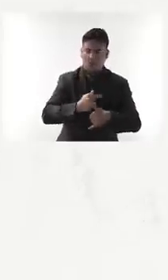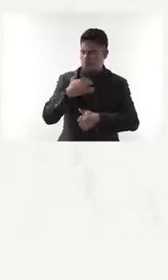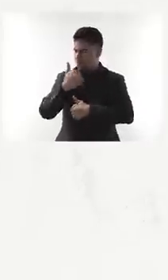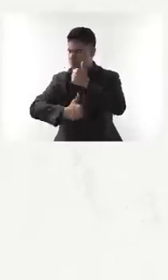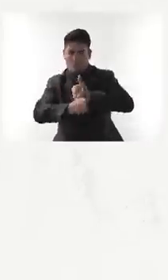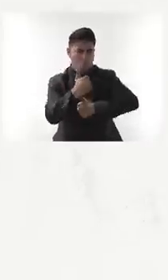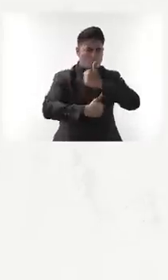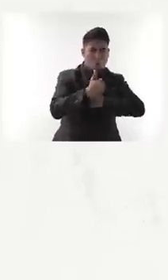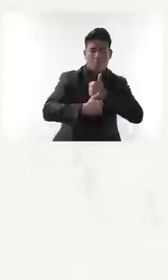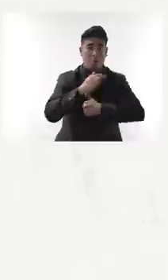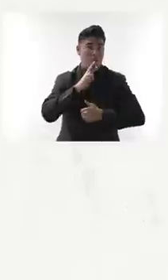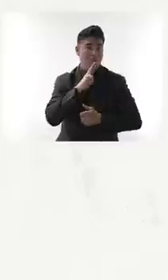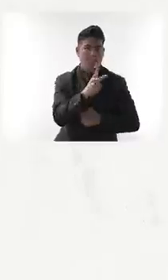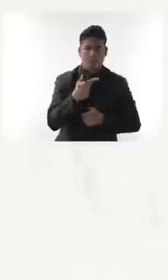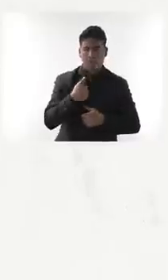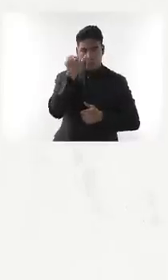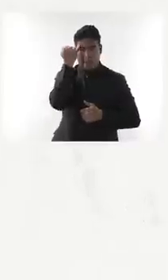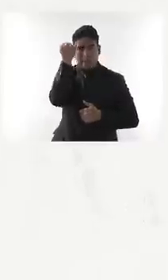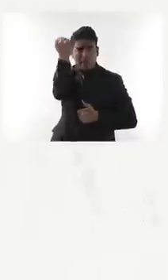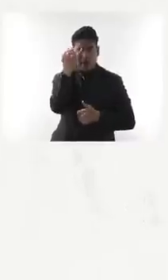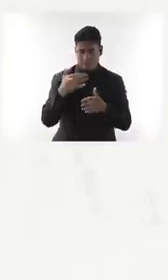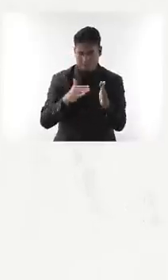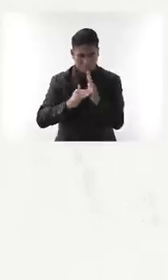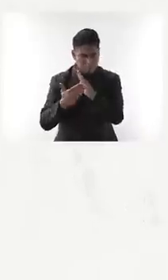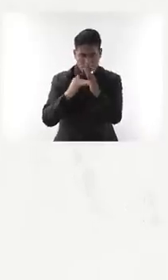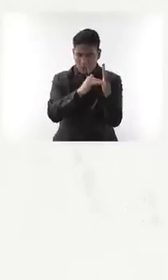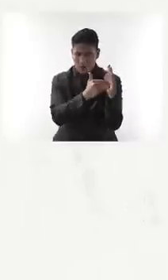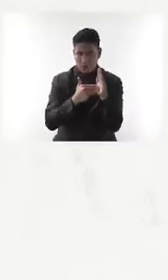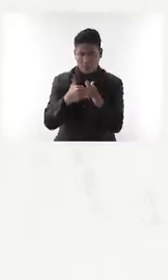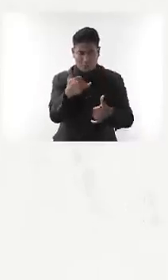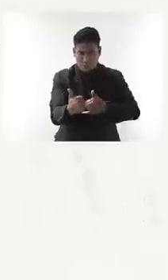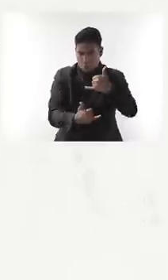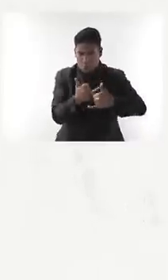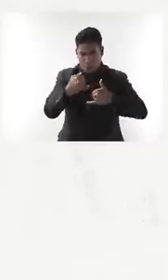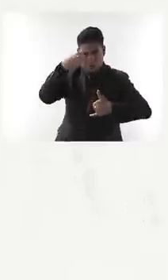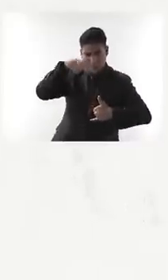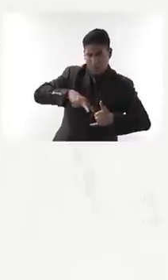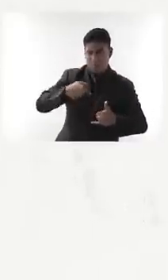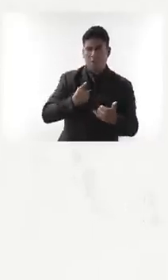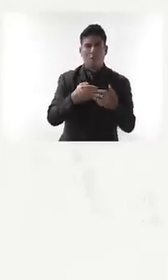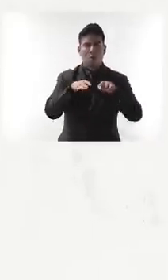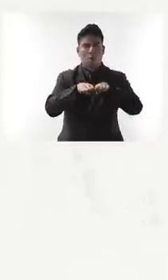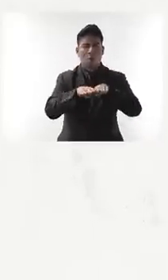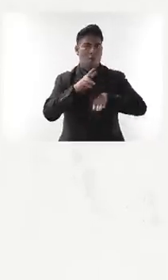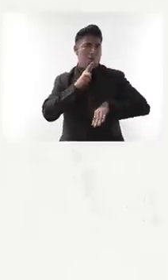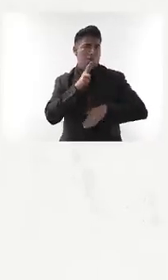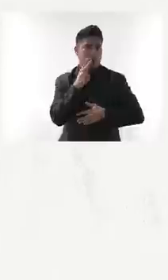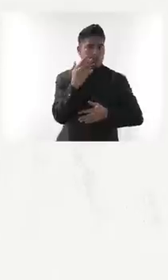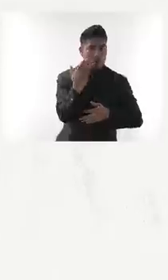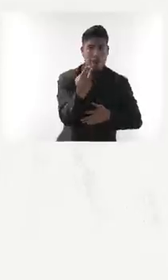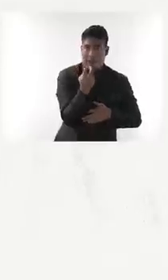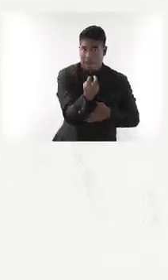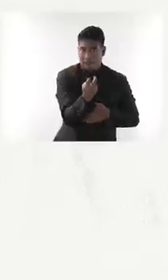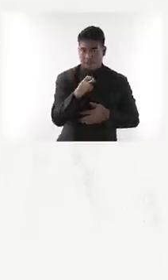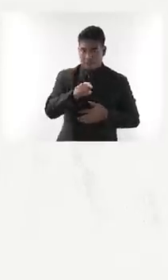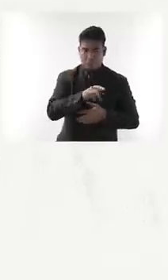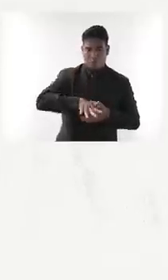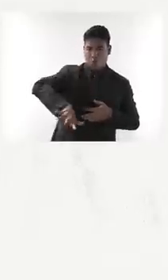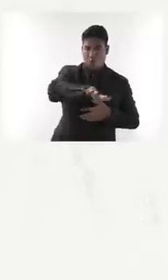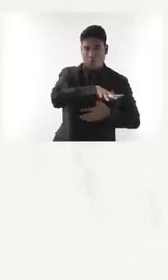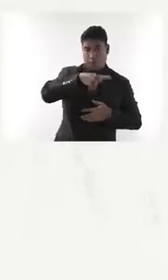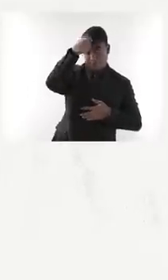incrementar la exportación de jugadores es central para incrementar o darle al técnico nacional como